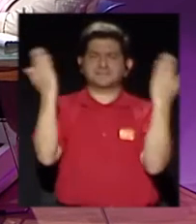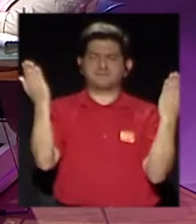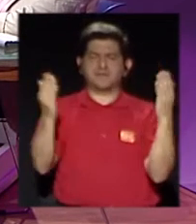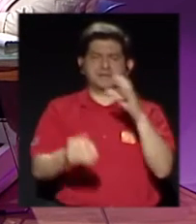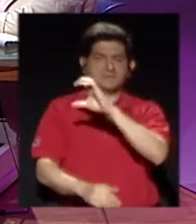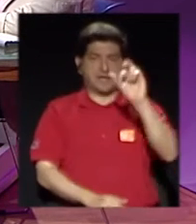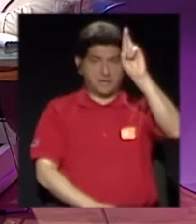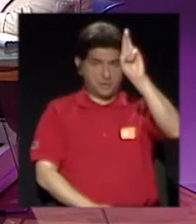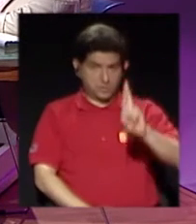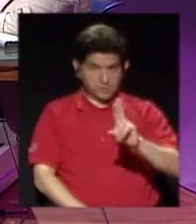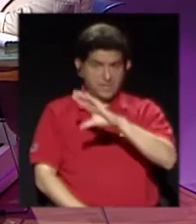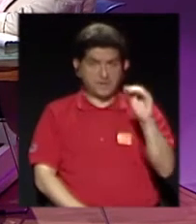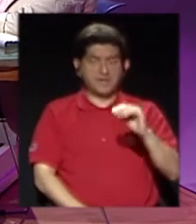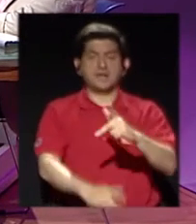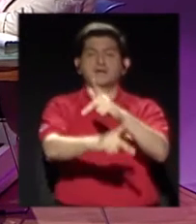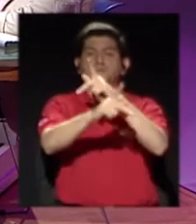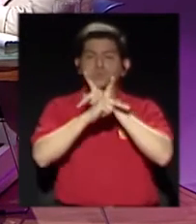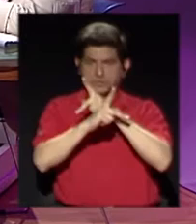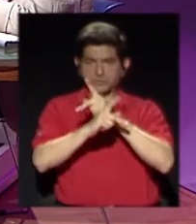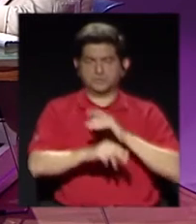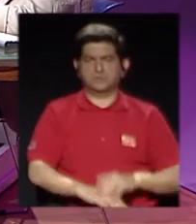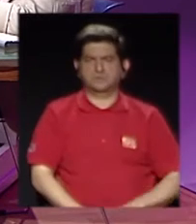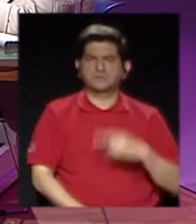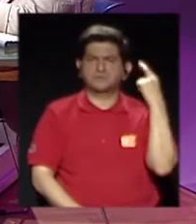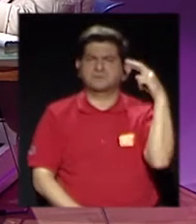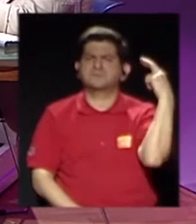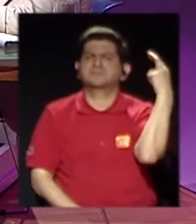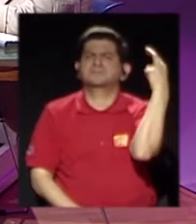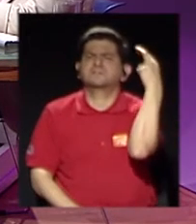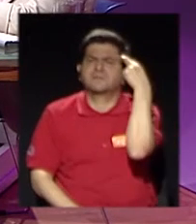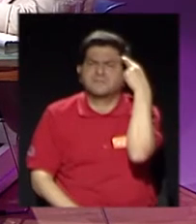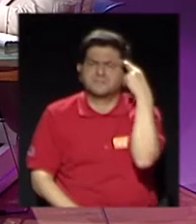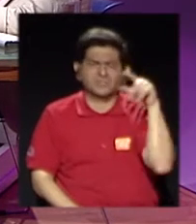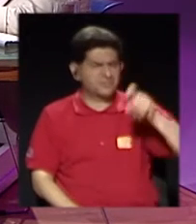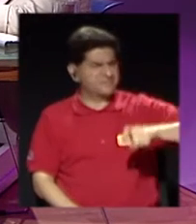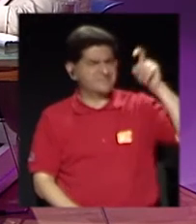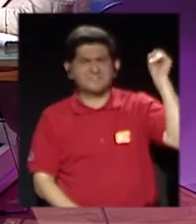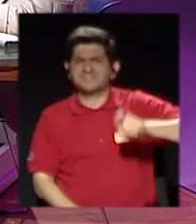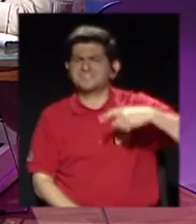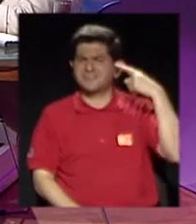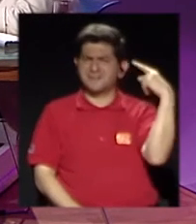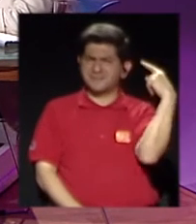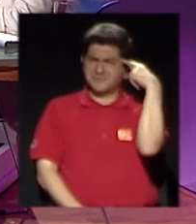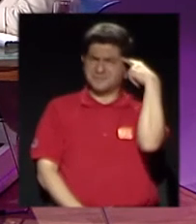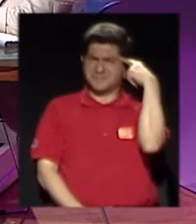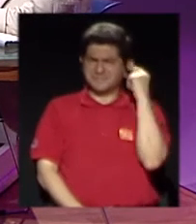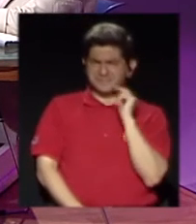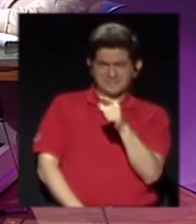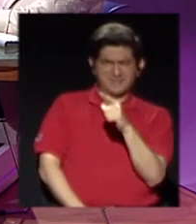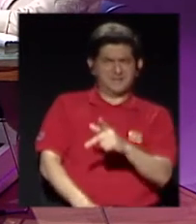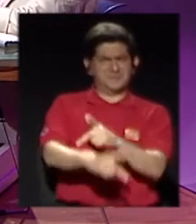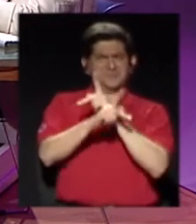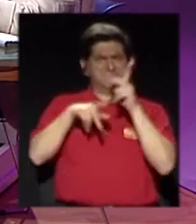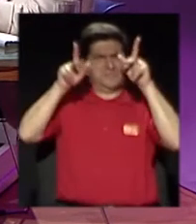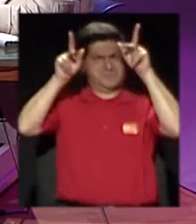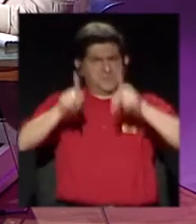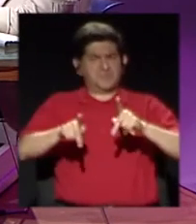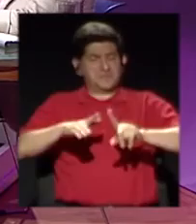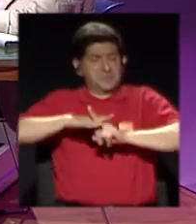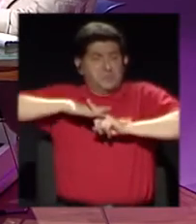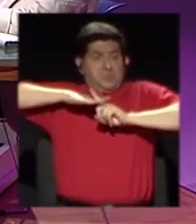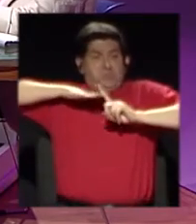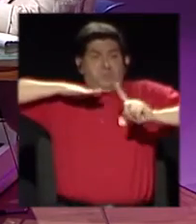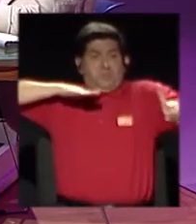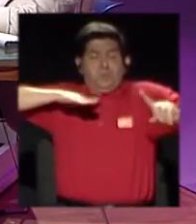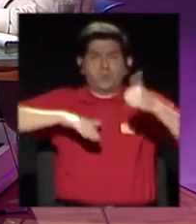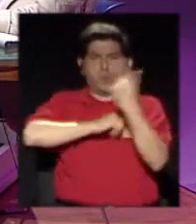de costa rica- hablemos del refugio porque se ha hecho necesario pensar en refugio para personas que huyen